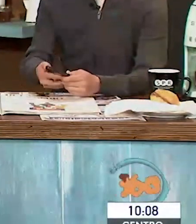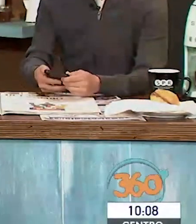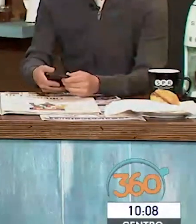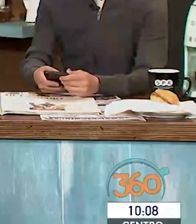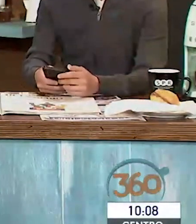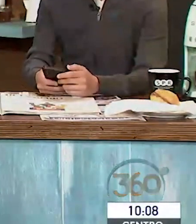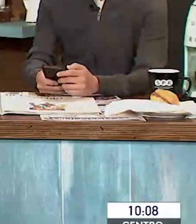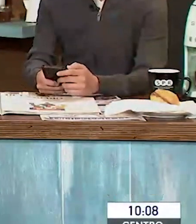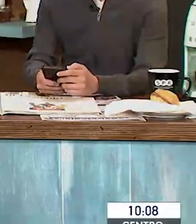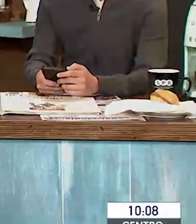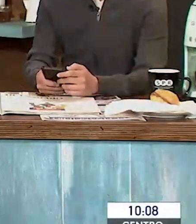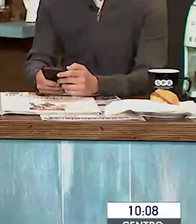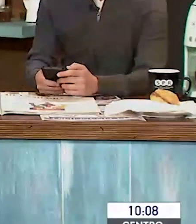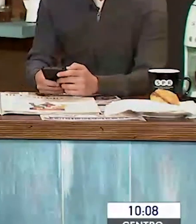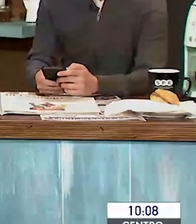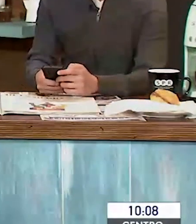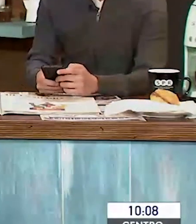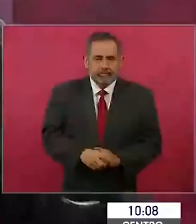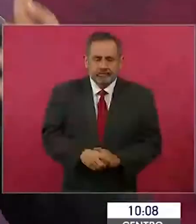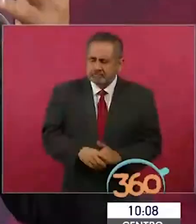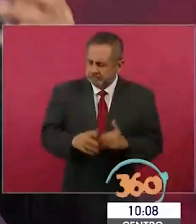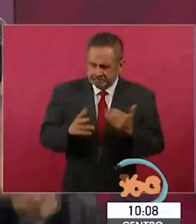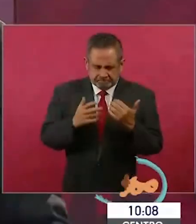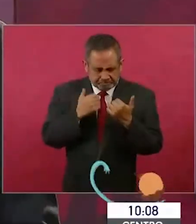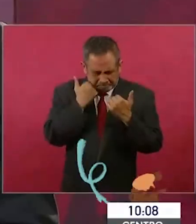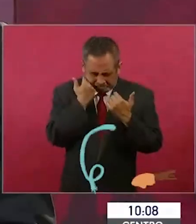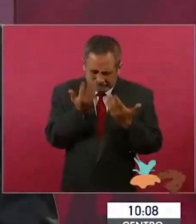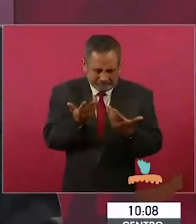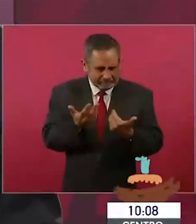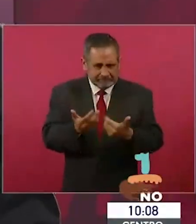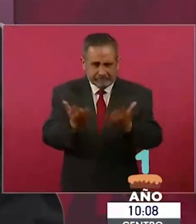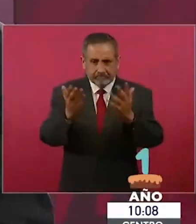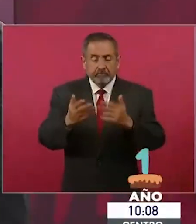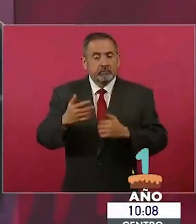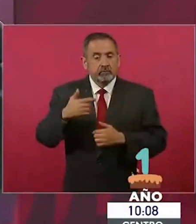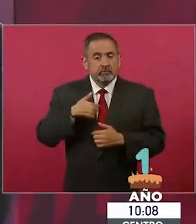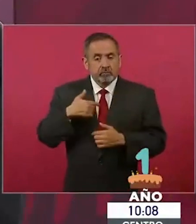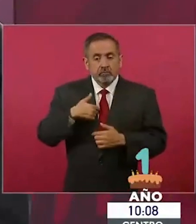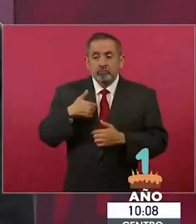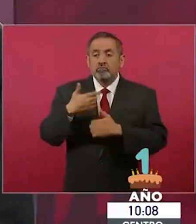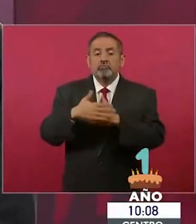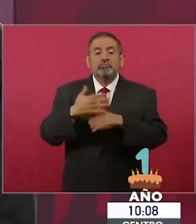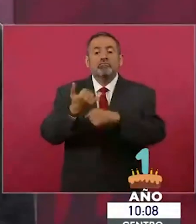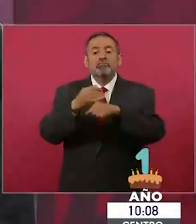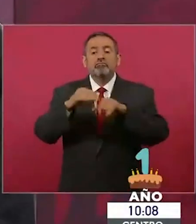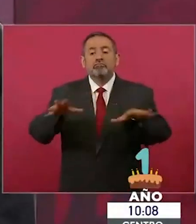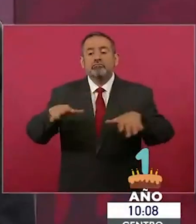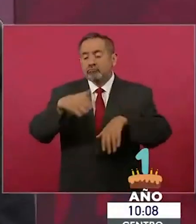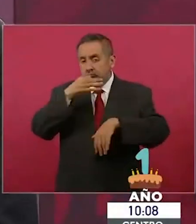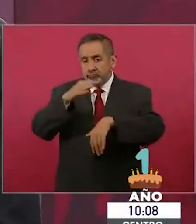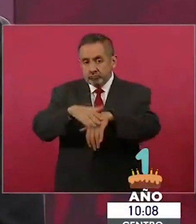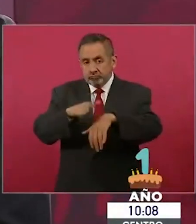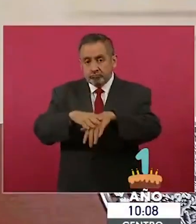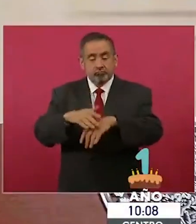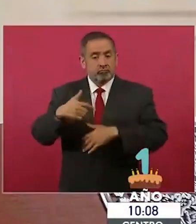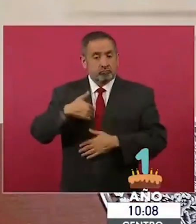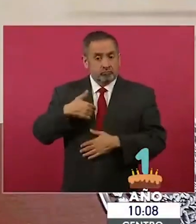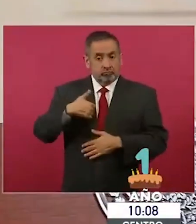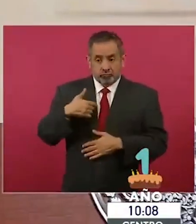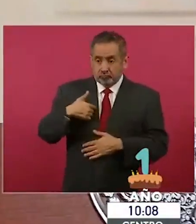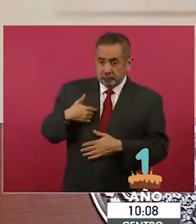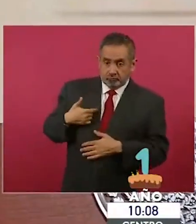girando a lo largo del día yo voy Les informo a